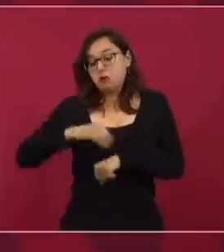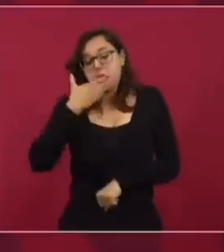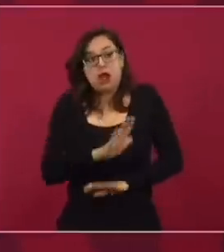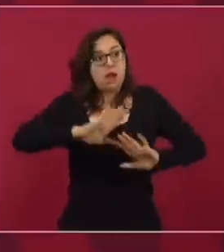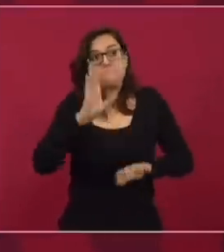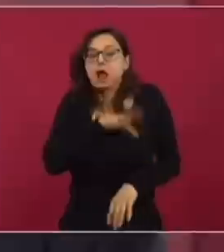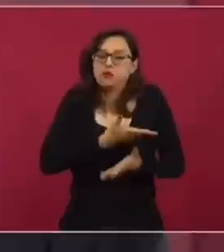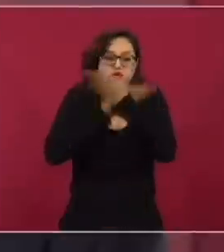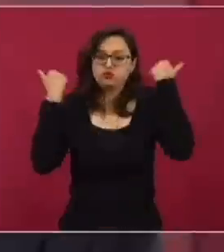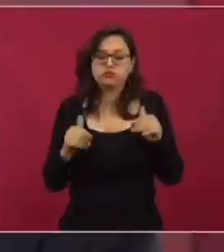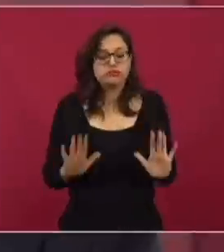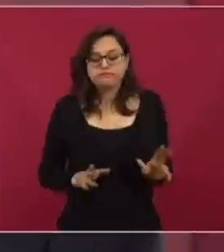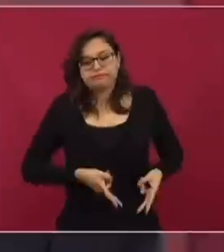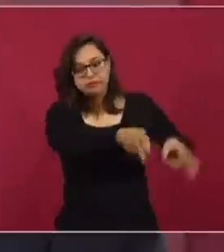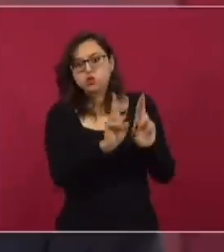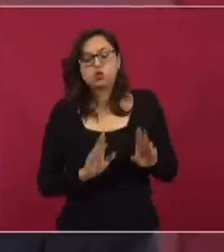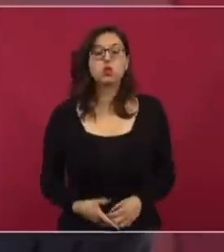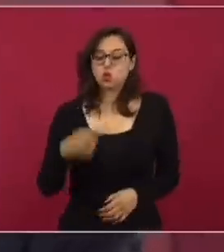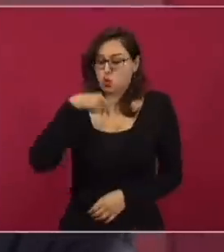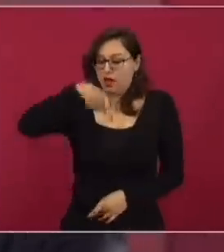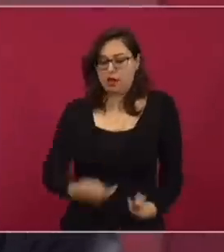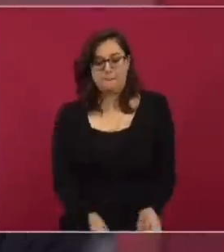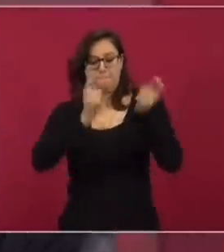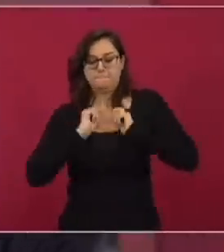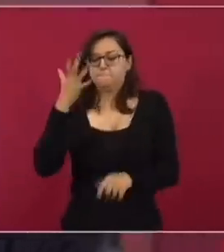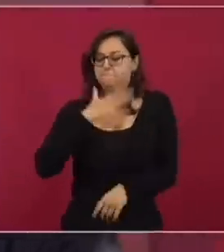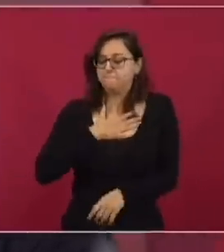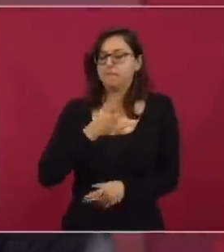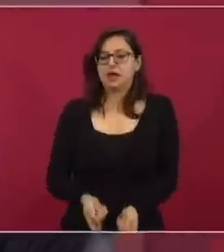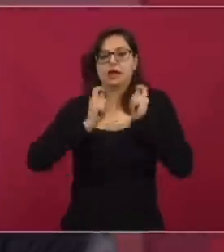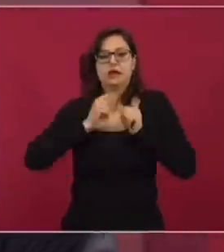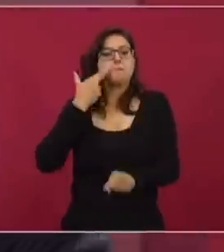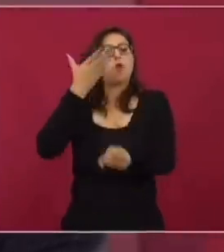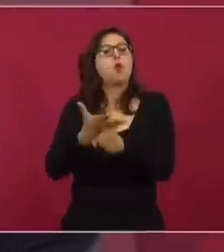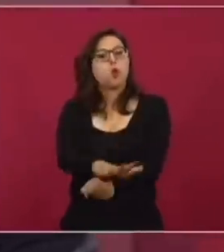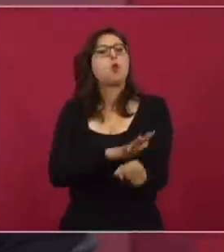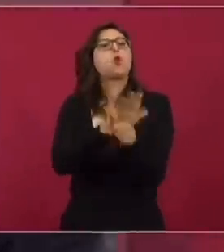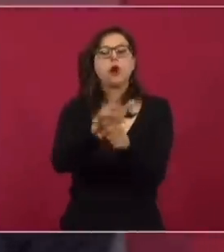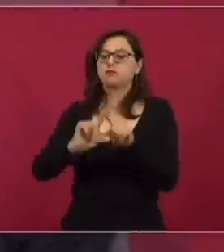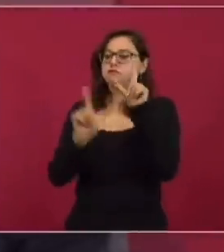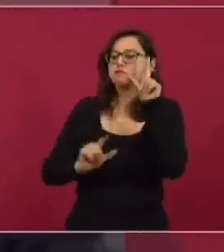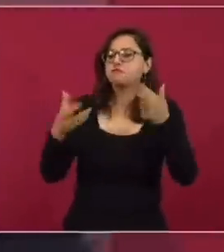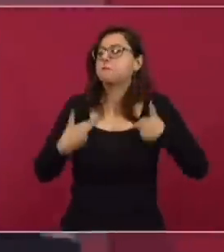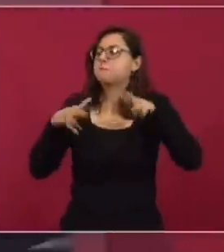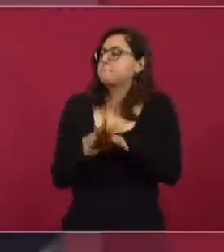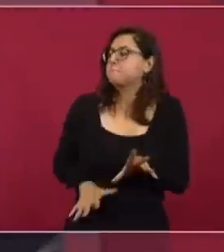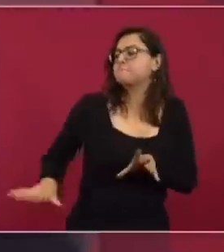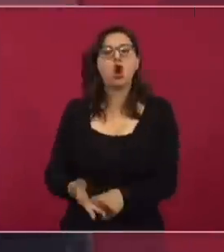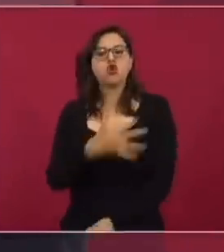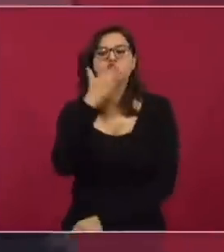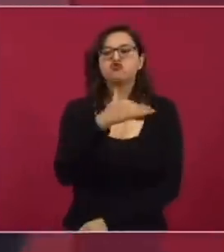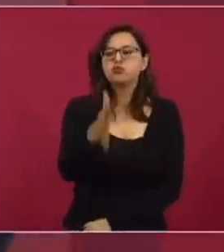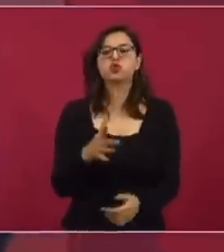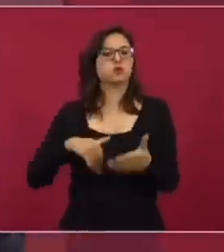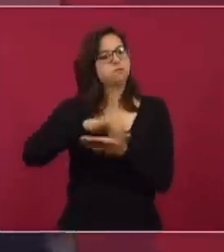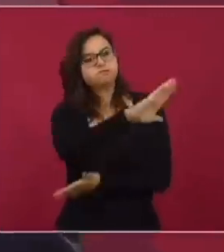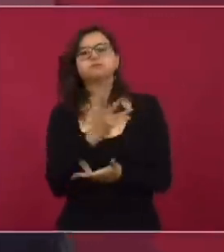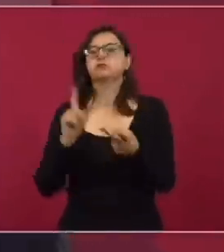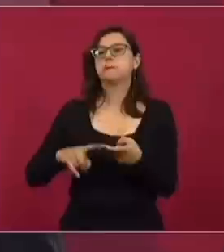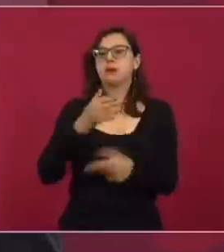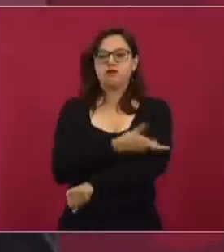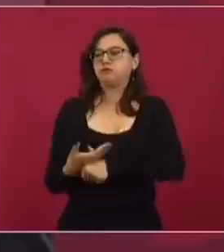para cumplir con una misión, para no fallarle al pueblo, para acabar con la corrupción, con el influyentismo, con el nepotismo, con todas